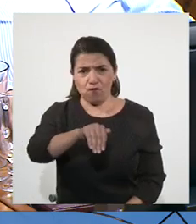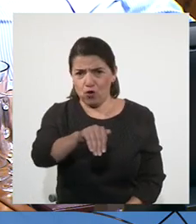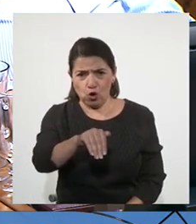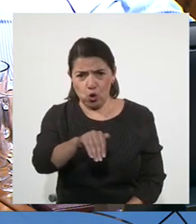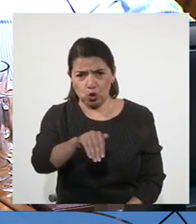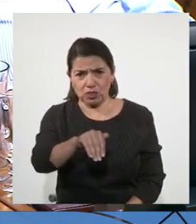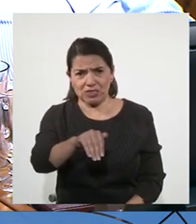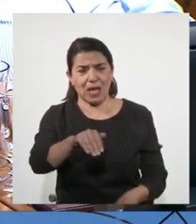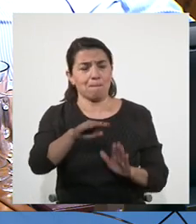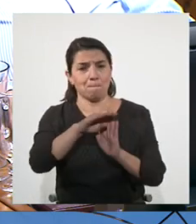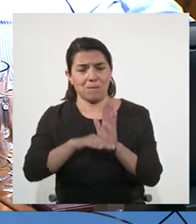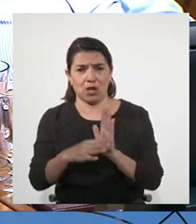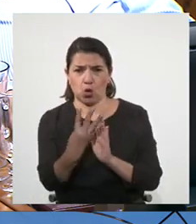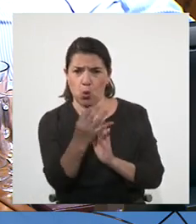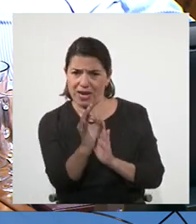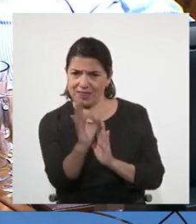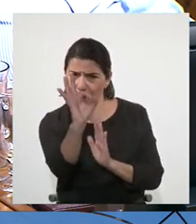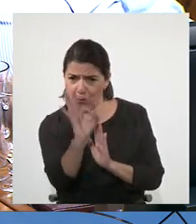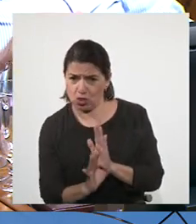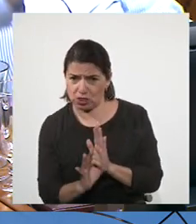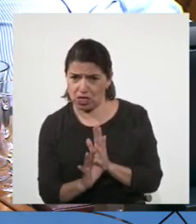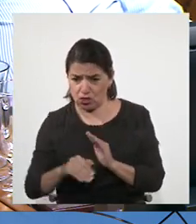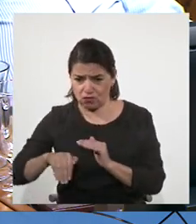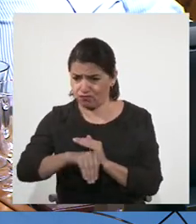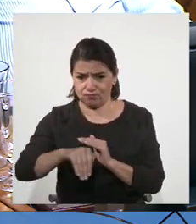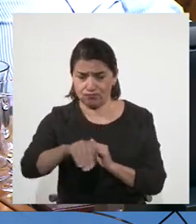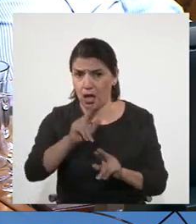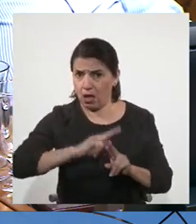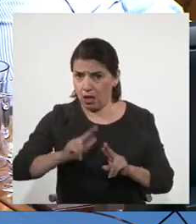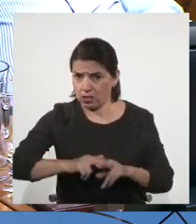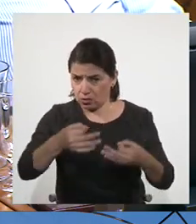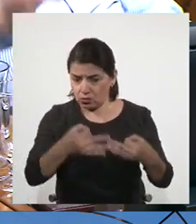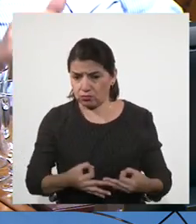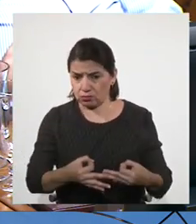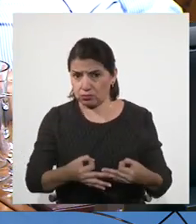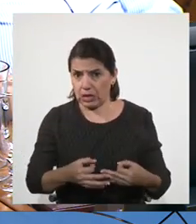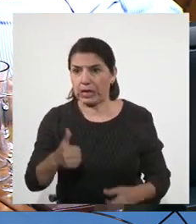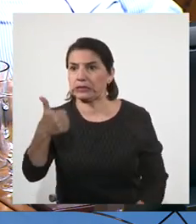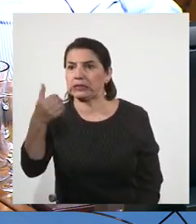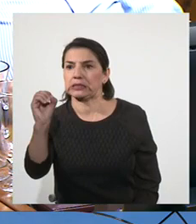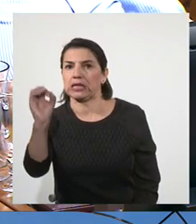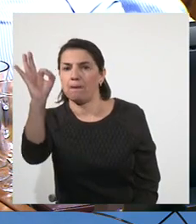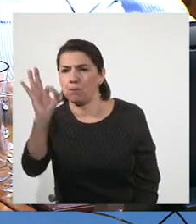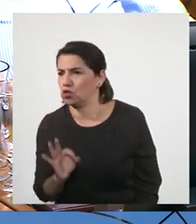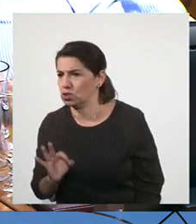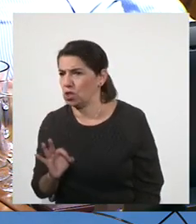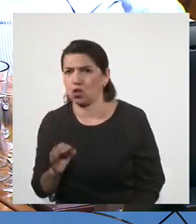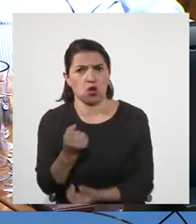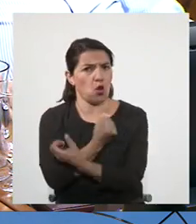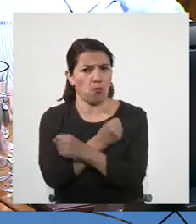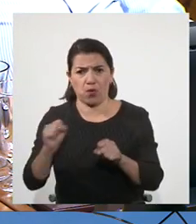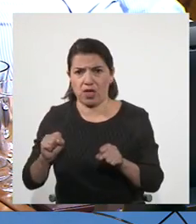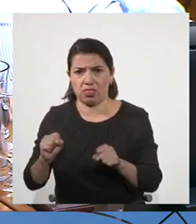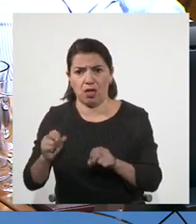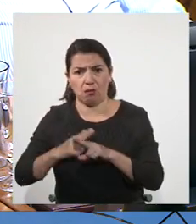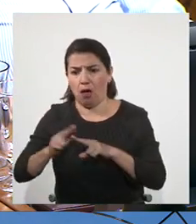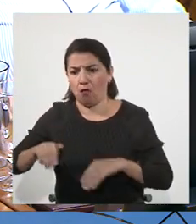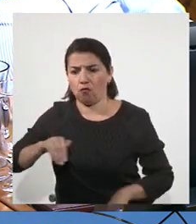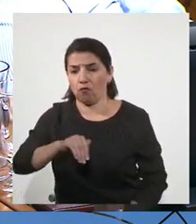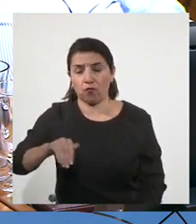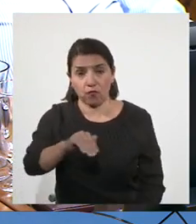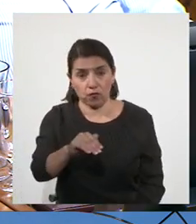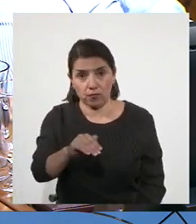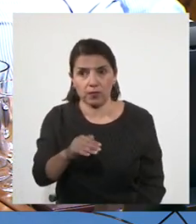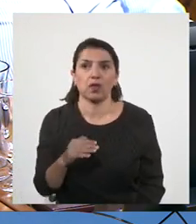40% de la flota hoy día operativa. El 60% está fuera de toda posibilidad de operar. Entonces, cuando estamos peleando efectivamente